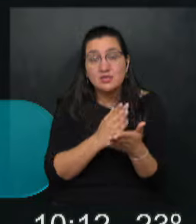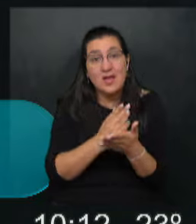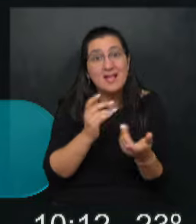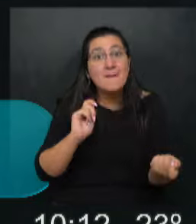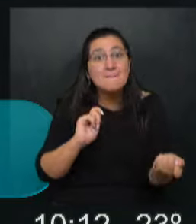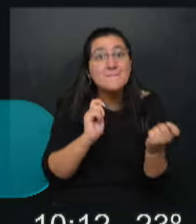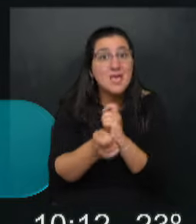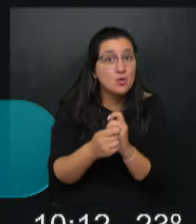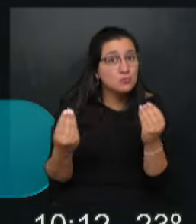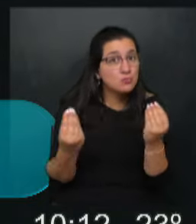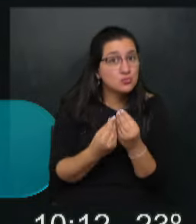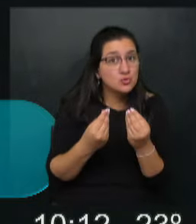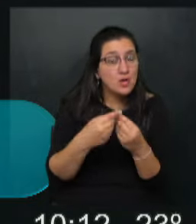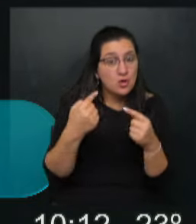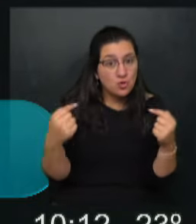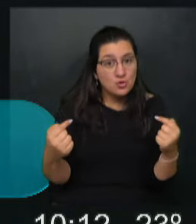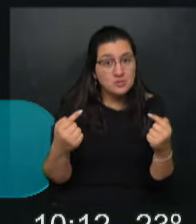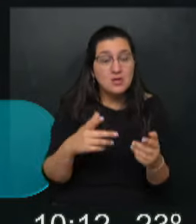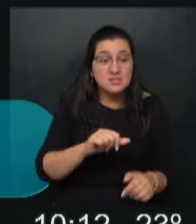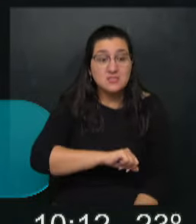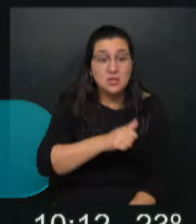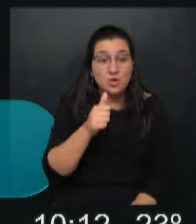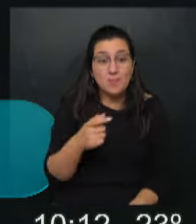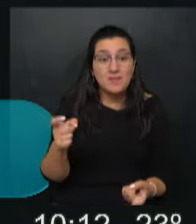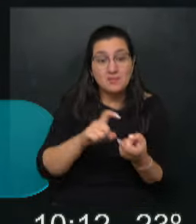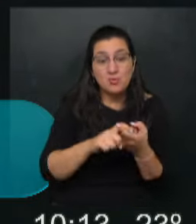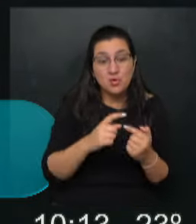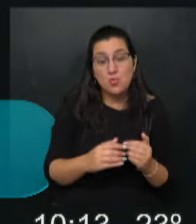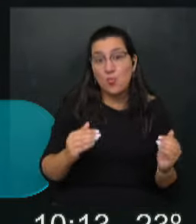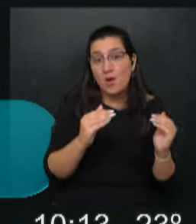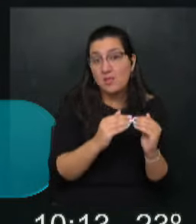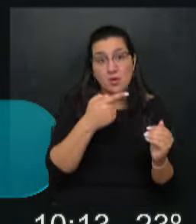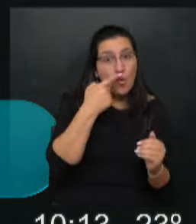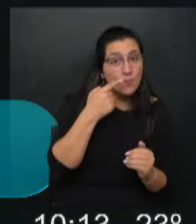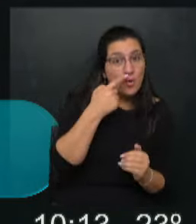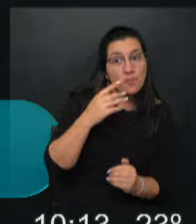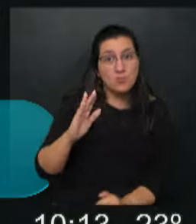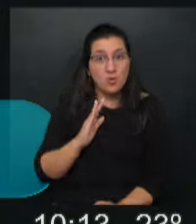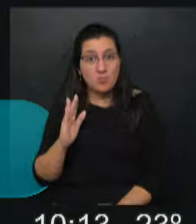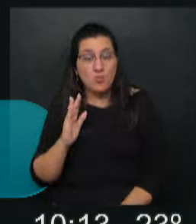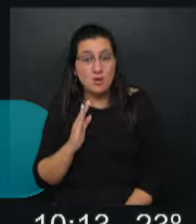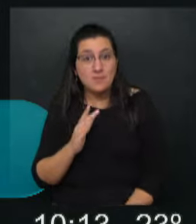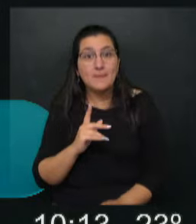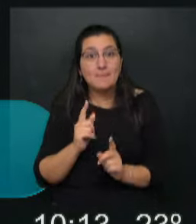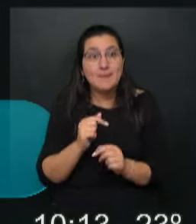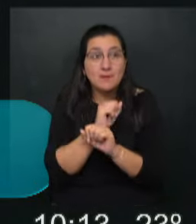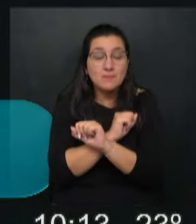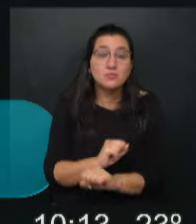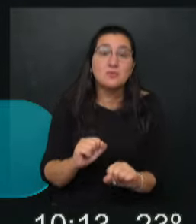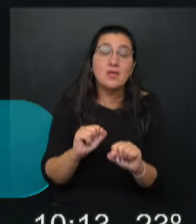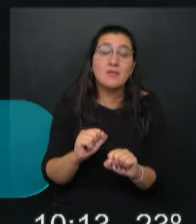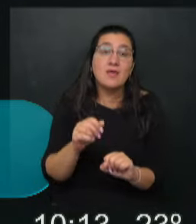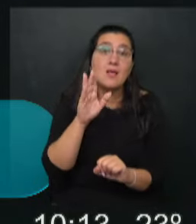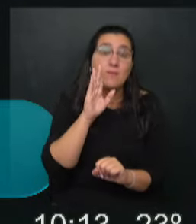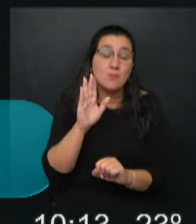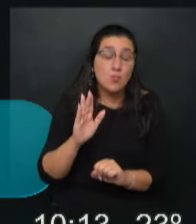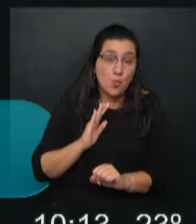gracias a conseguir el matrimonio igualitario, a la posibilidad de las mujeres de ser madres a través de